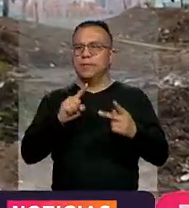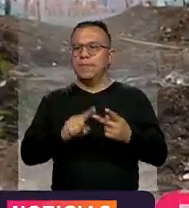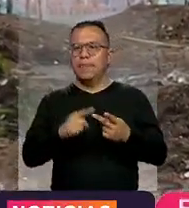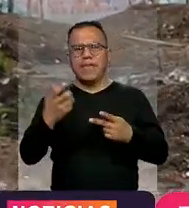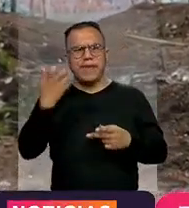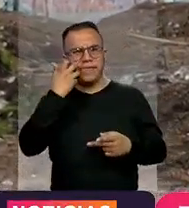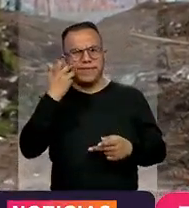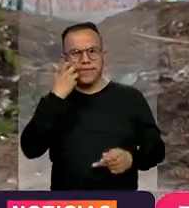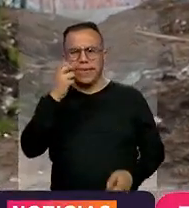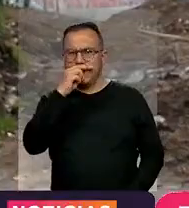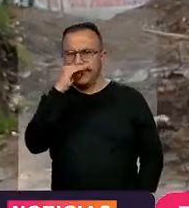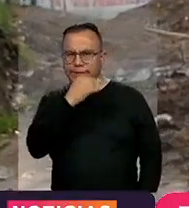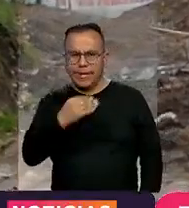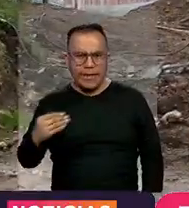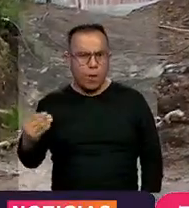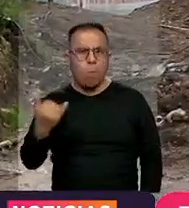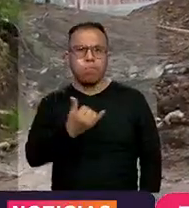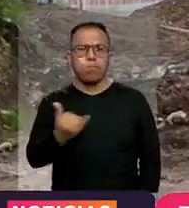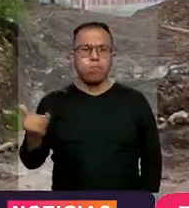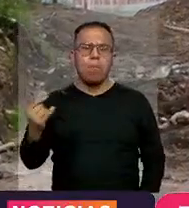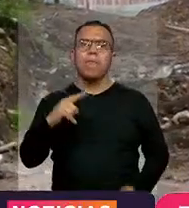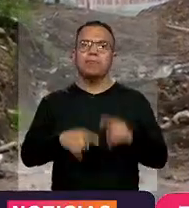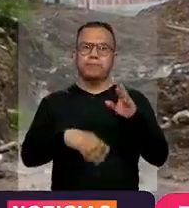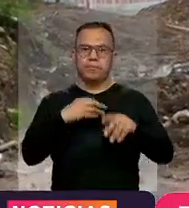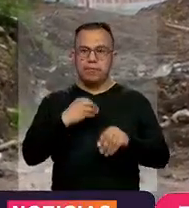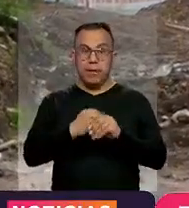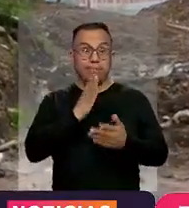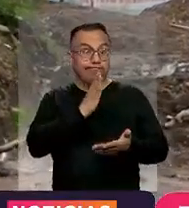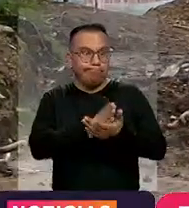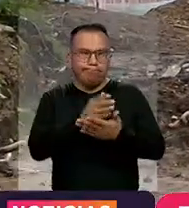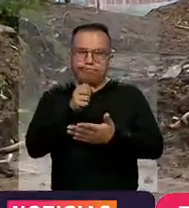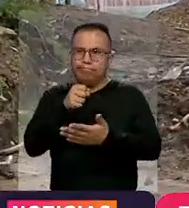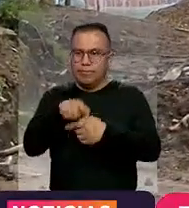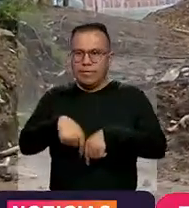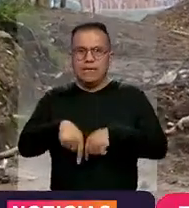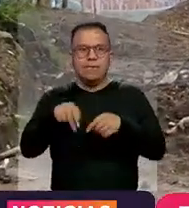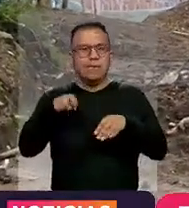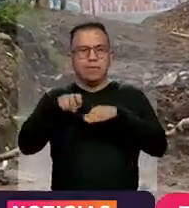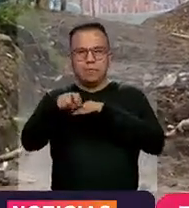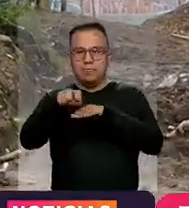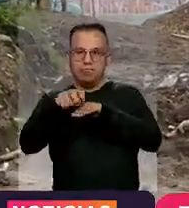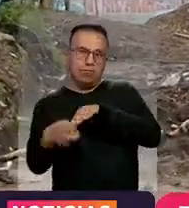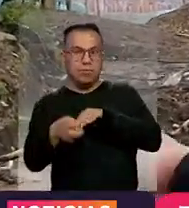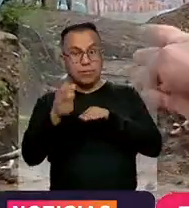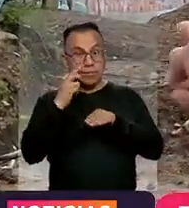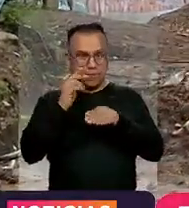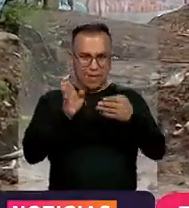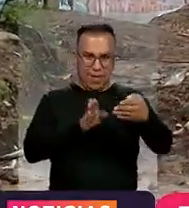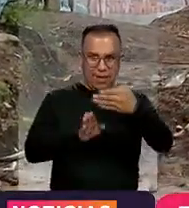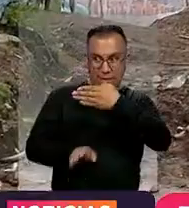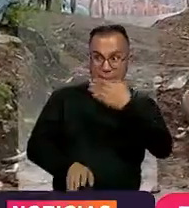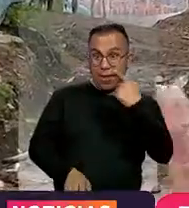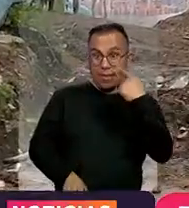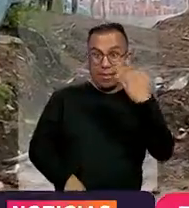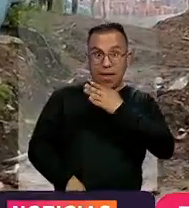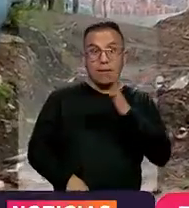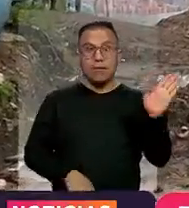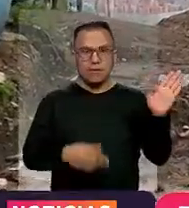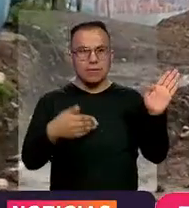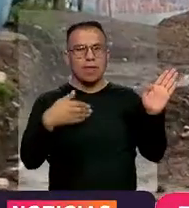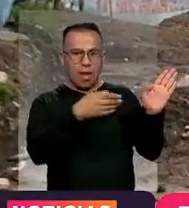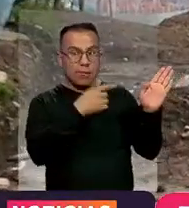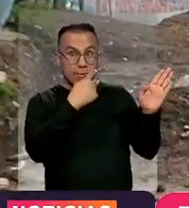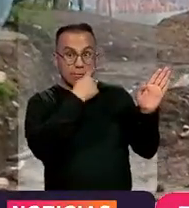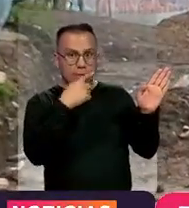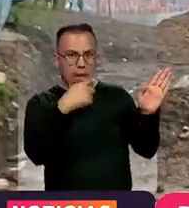han enfermado a un niño y todo. Y también ha habido accidentes aquí en el peatonal, por aquí por donde estamos, de aquí hacia ahí, ha habido